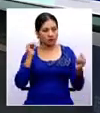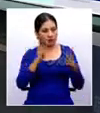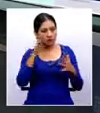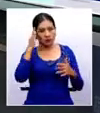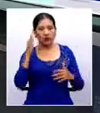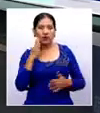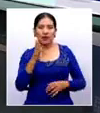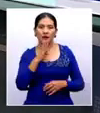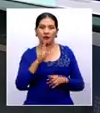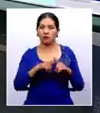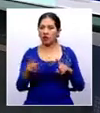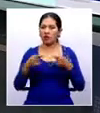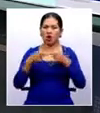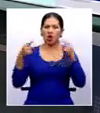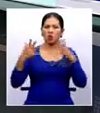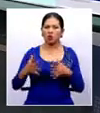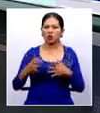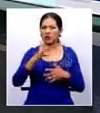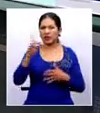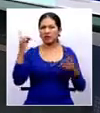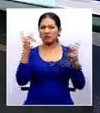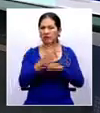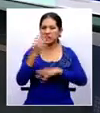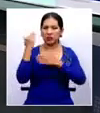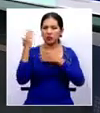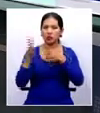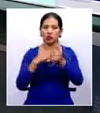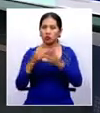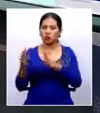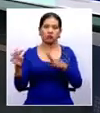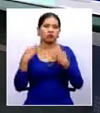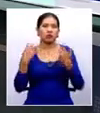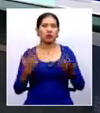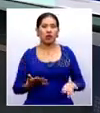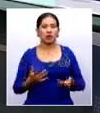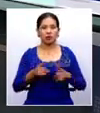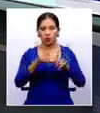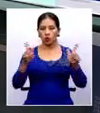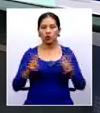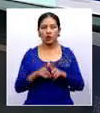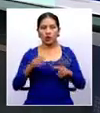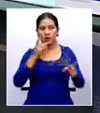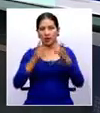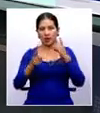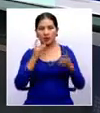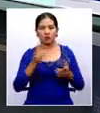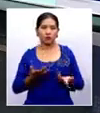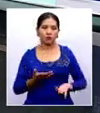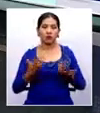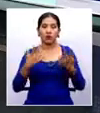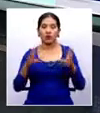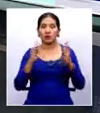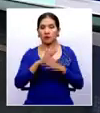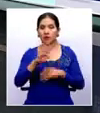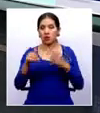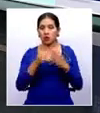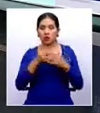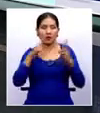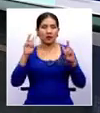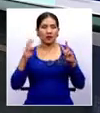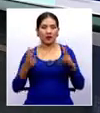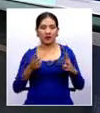con la oposición más férrea de la derecha cruceña, espacios de diálogo. En términos de lo que se podía